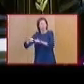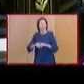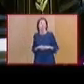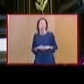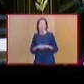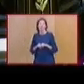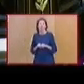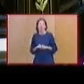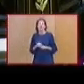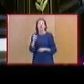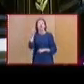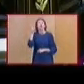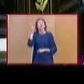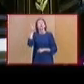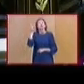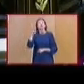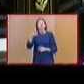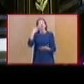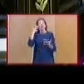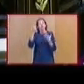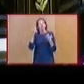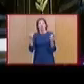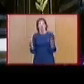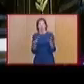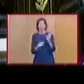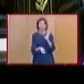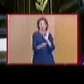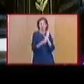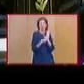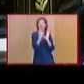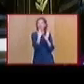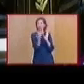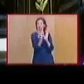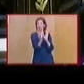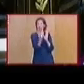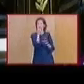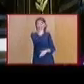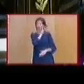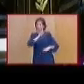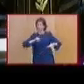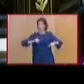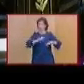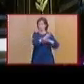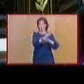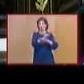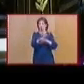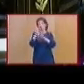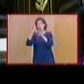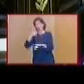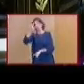También es importante señalar que en el REF está recogido que en Canarias habrá una inversión estatal media similar a la del resto de España.